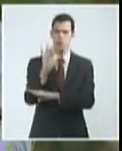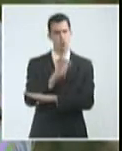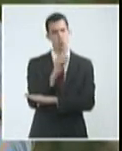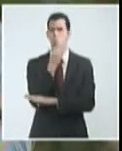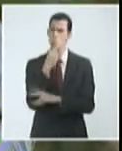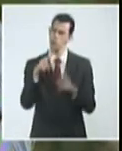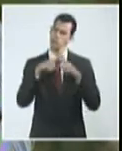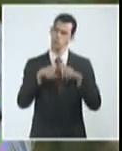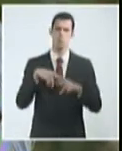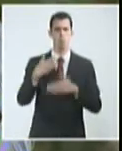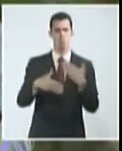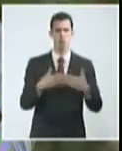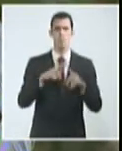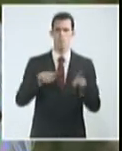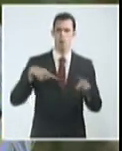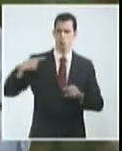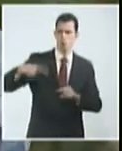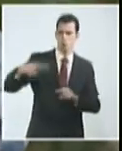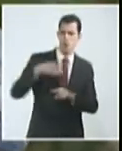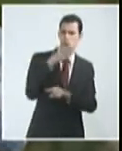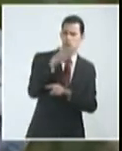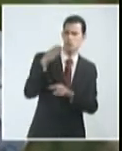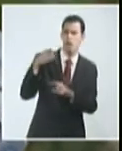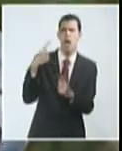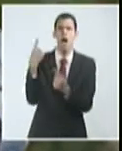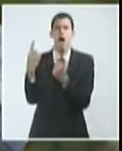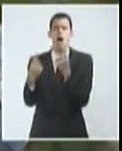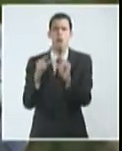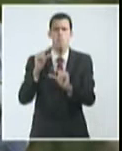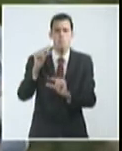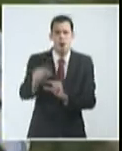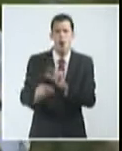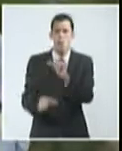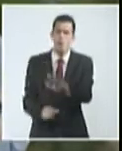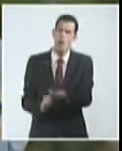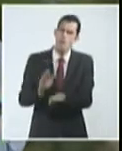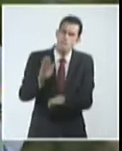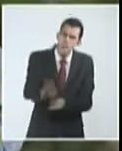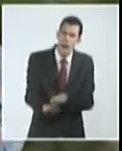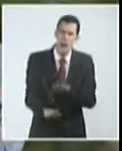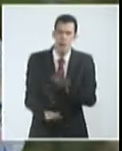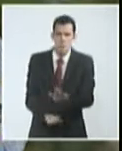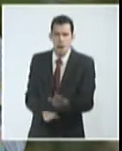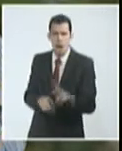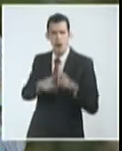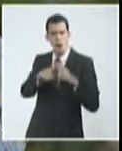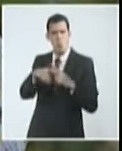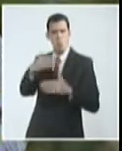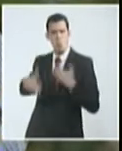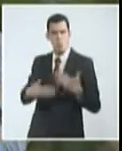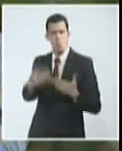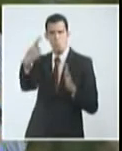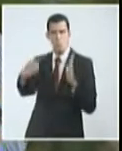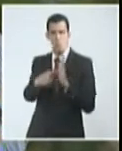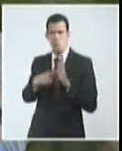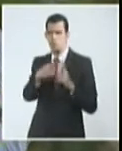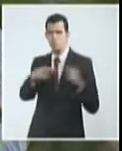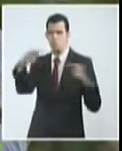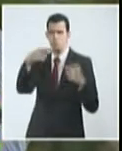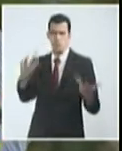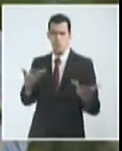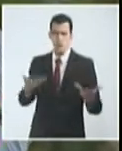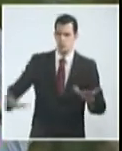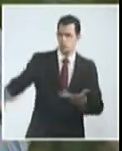pedazos a cada uno de esos problemas. Pero es esencial fortalecer las vías de participación, que es lo único que hará sostenible